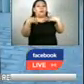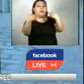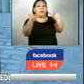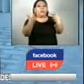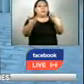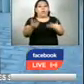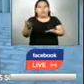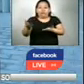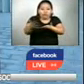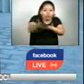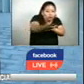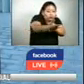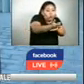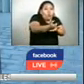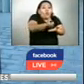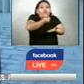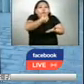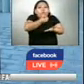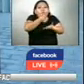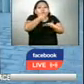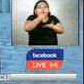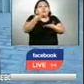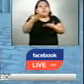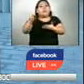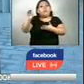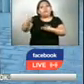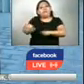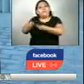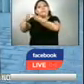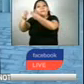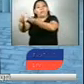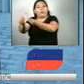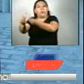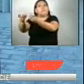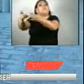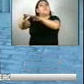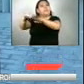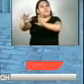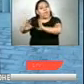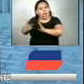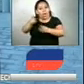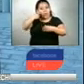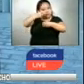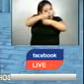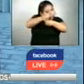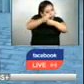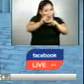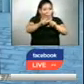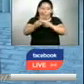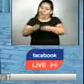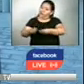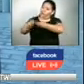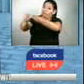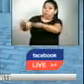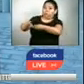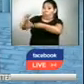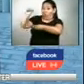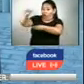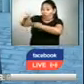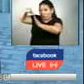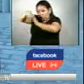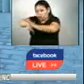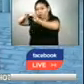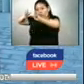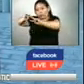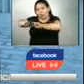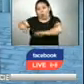la información que se sube en la iniciativa GISAI, ha estado enviando muestras al Instituto Borges y al